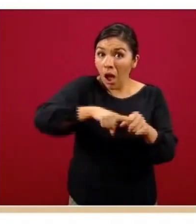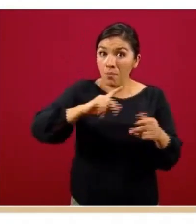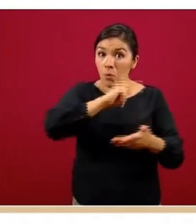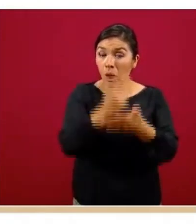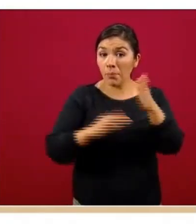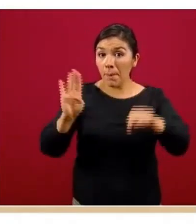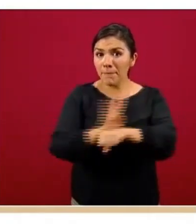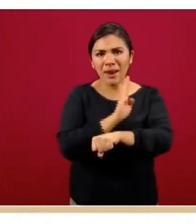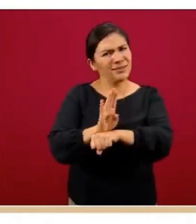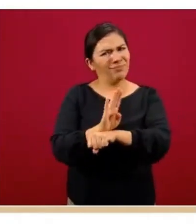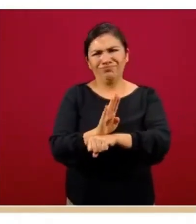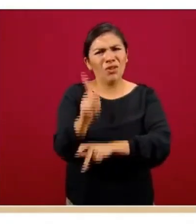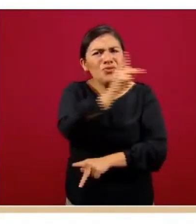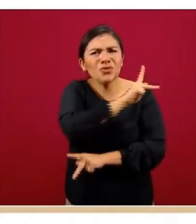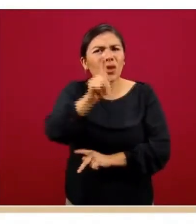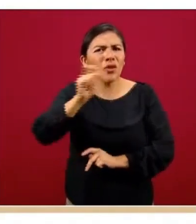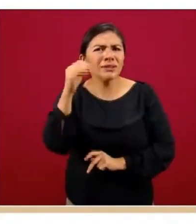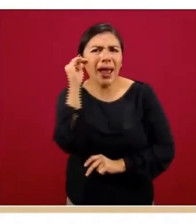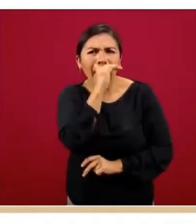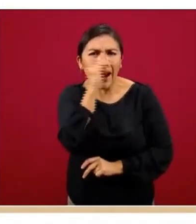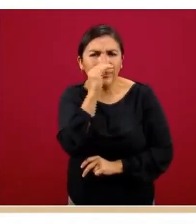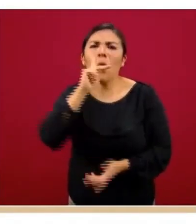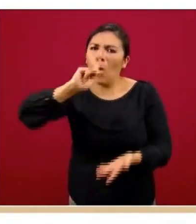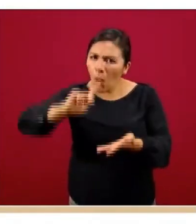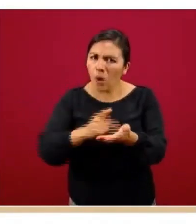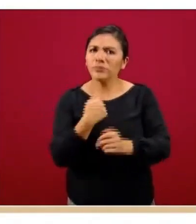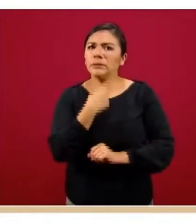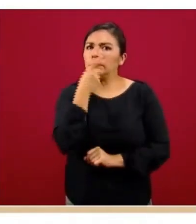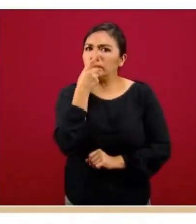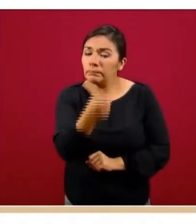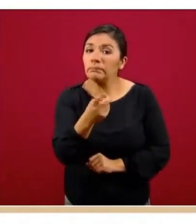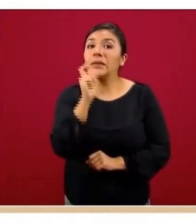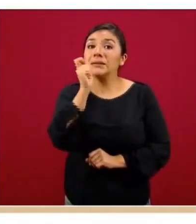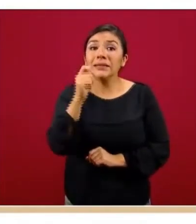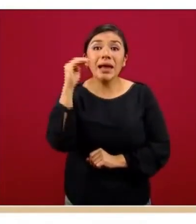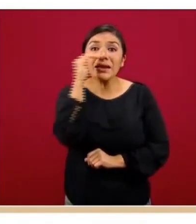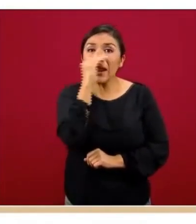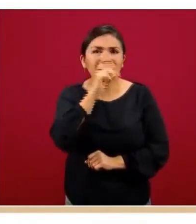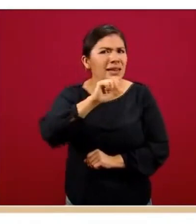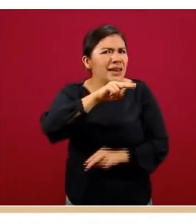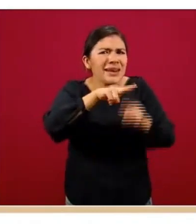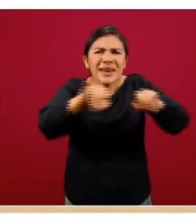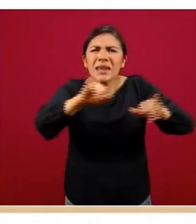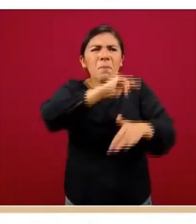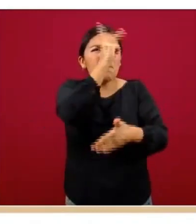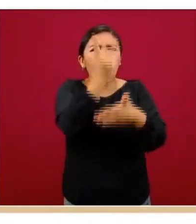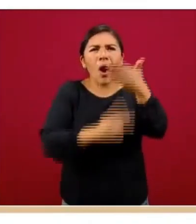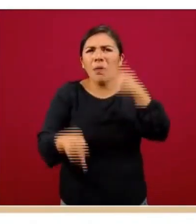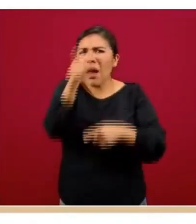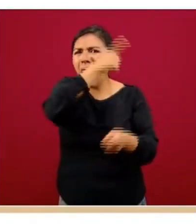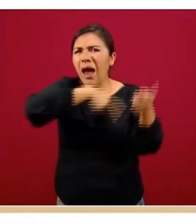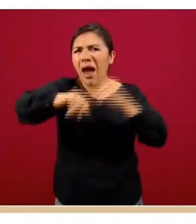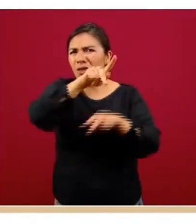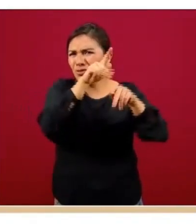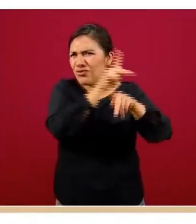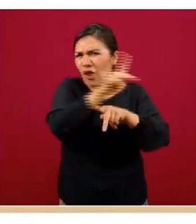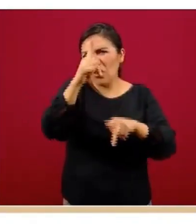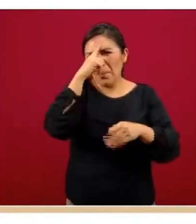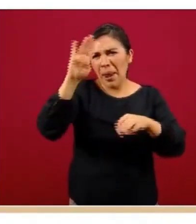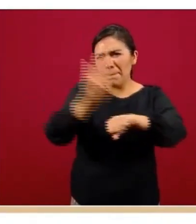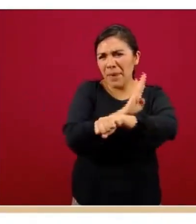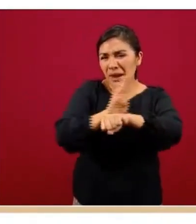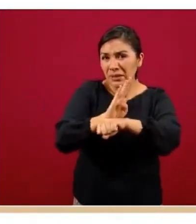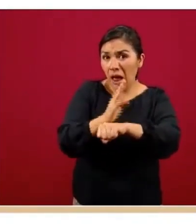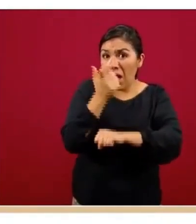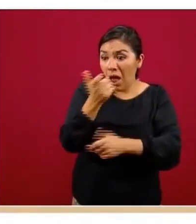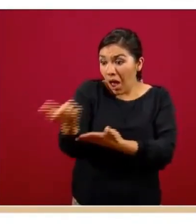de bienestar. Son gratuitos y eso lo volvemos a comentar. En ningún programa de los programas integrales de bienestar